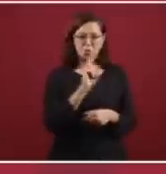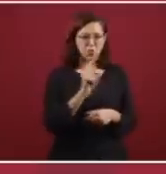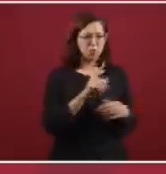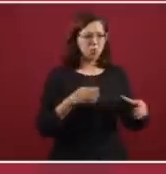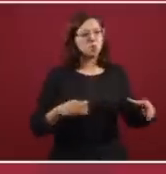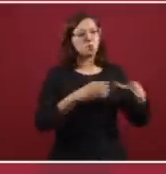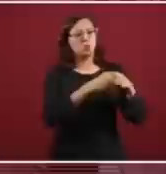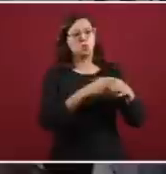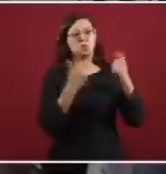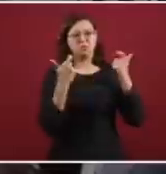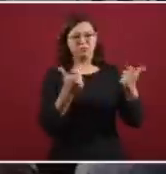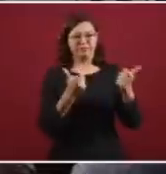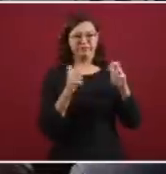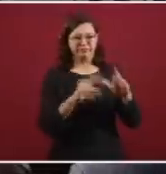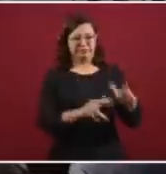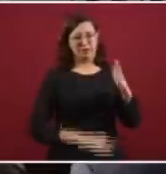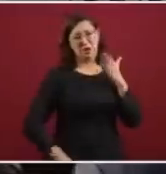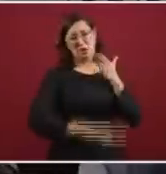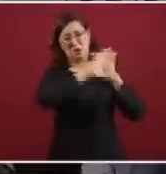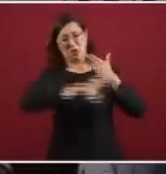económicamente hablando,